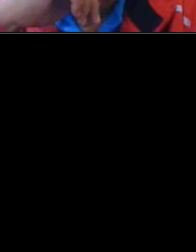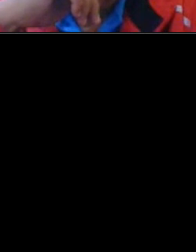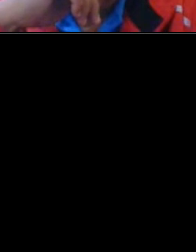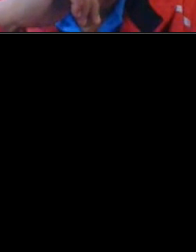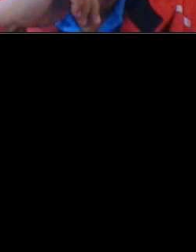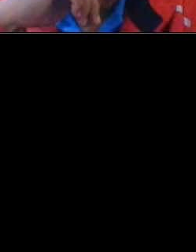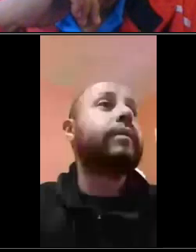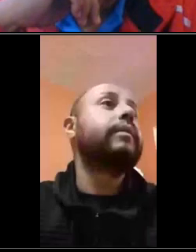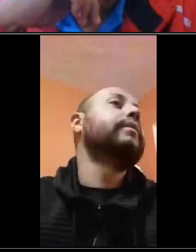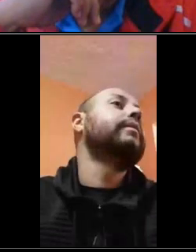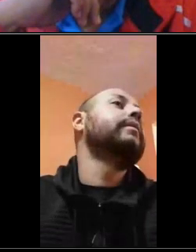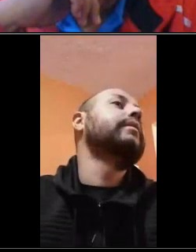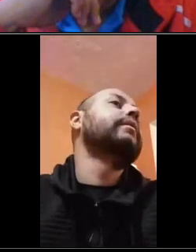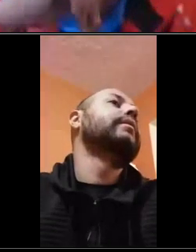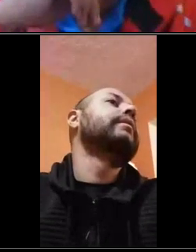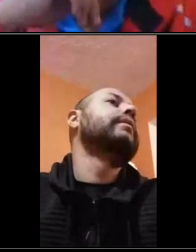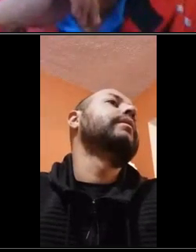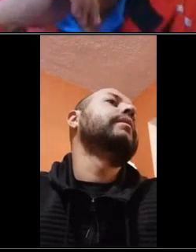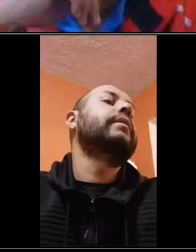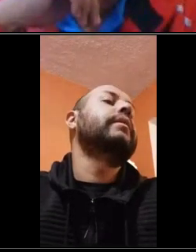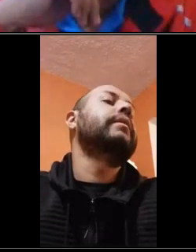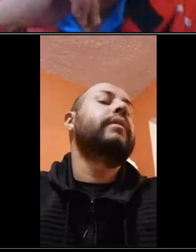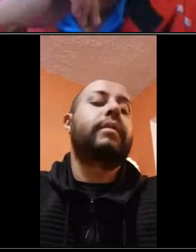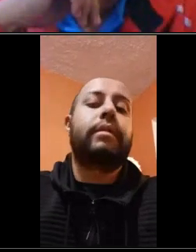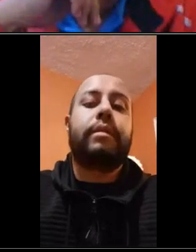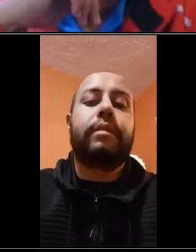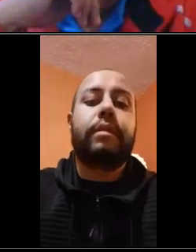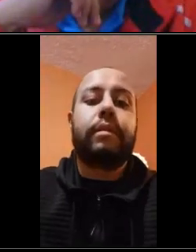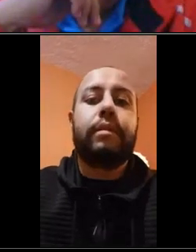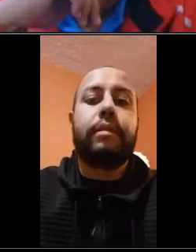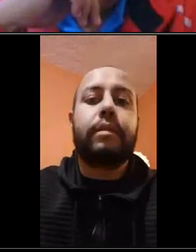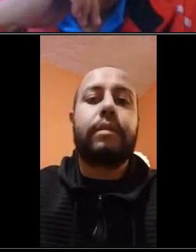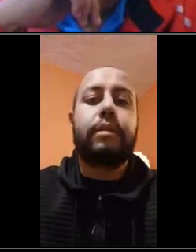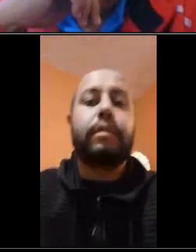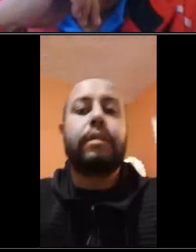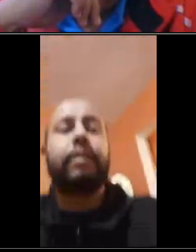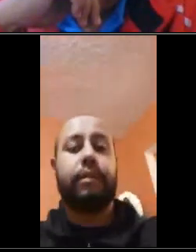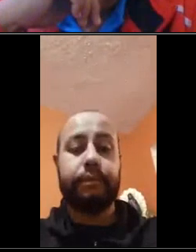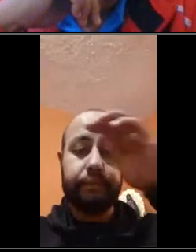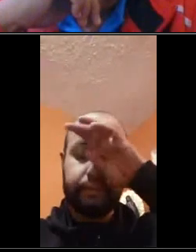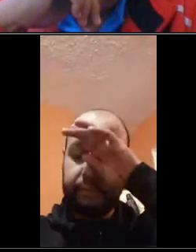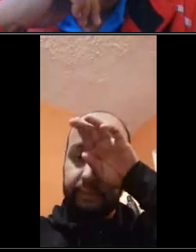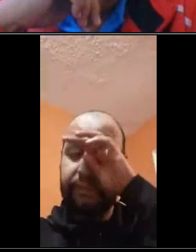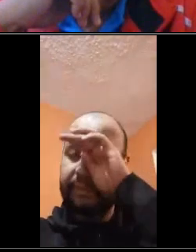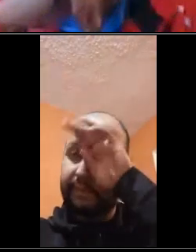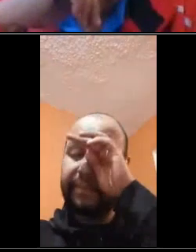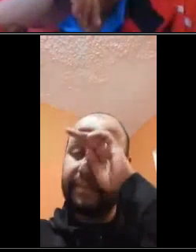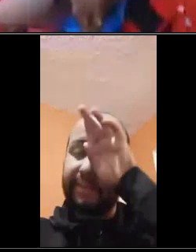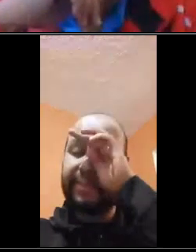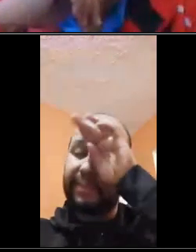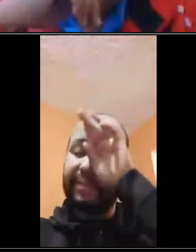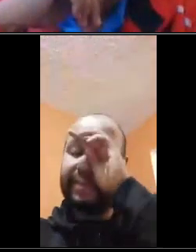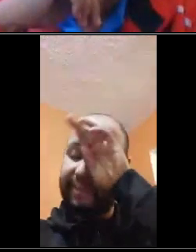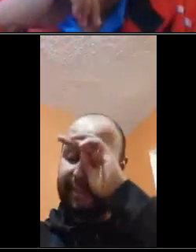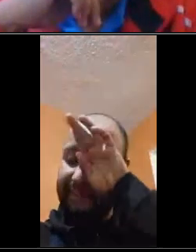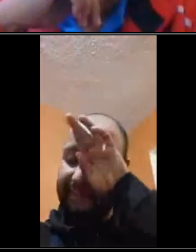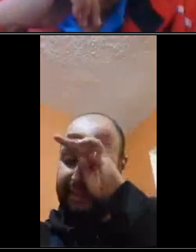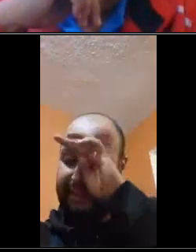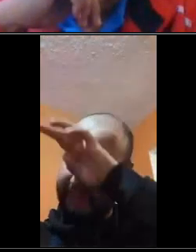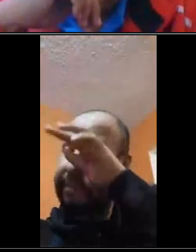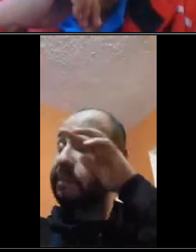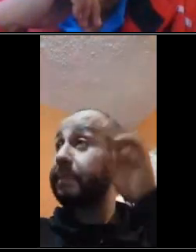Una seña puede ser al mismo tiempo un adjetivo, al mismo tiempo puede ser un sustantivo, al mismo tiempo puede ser